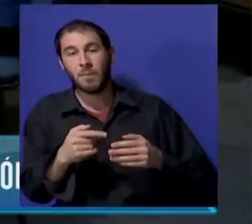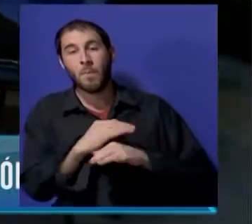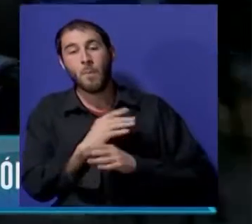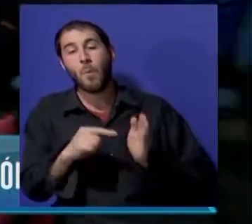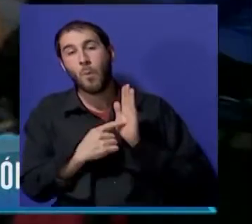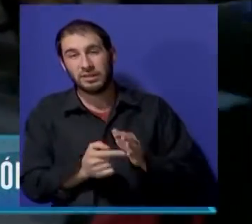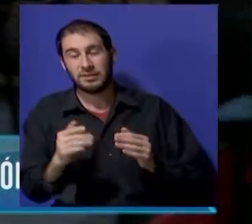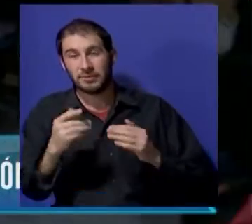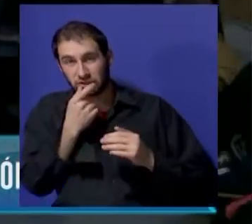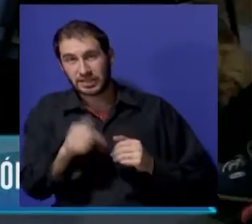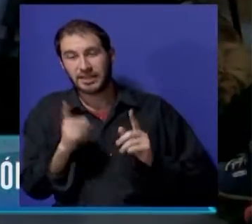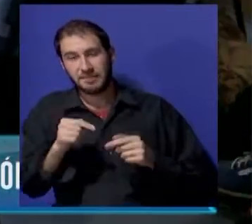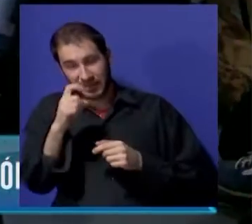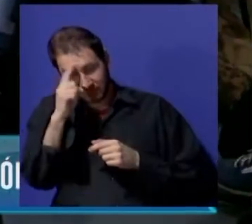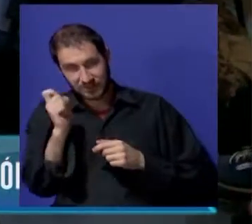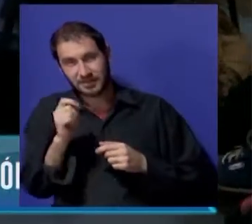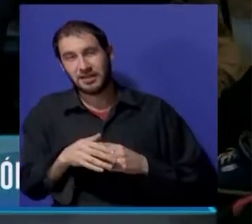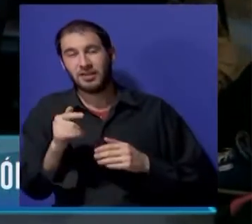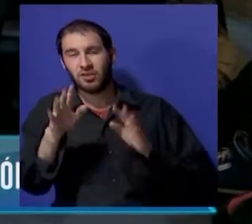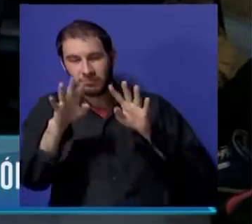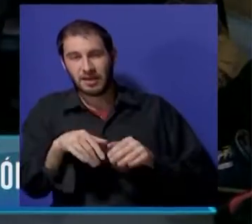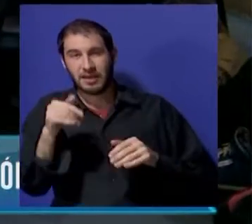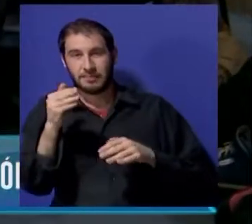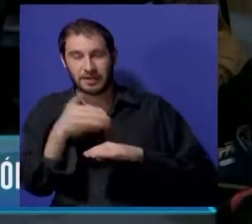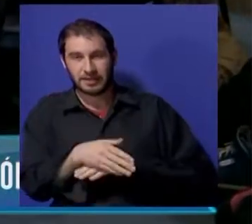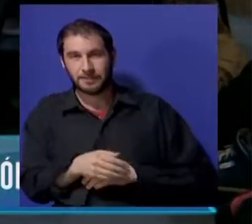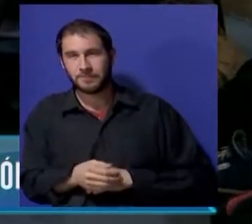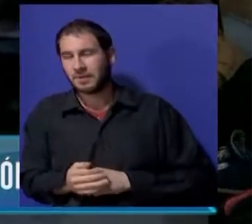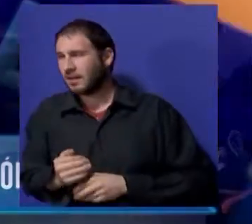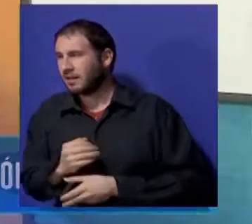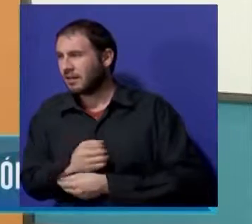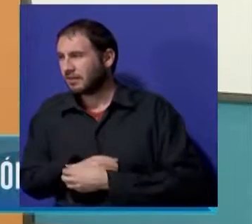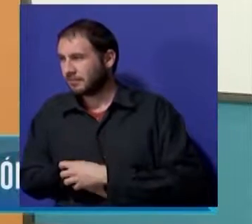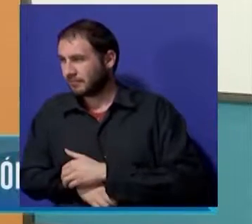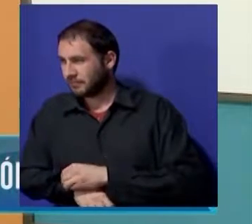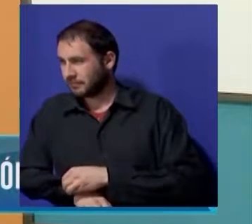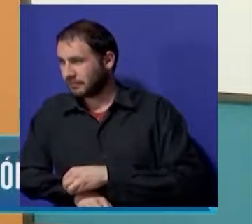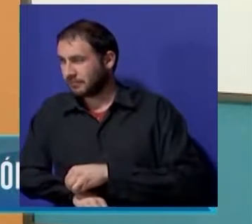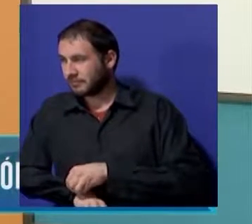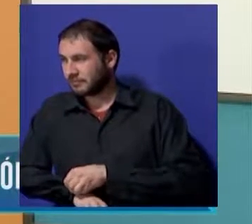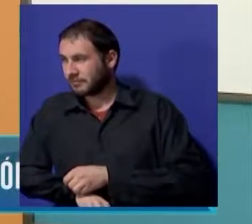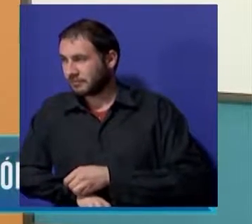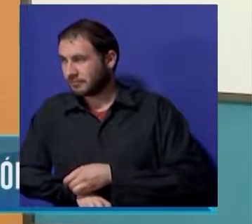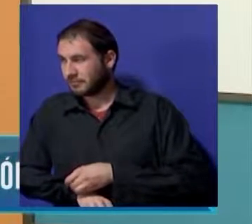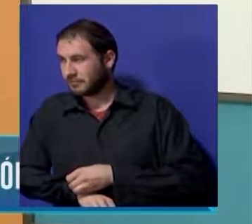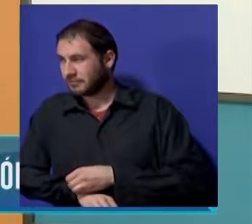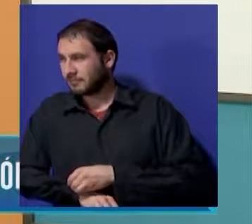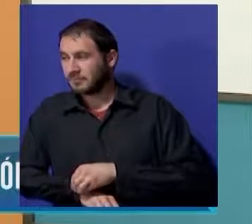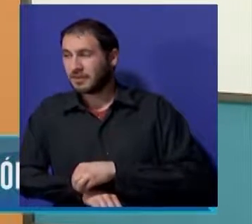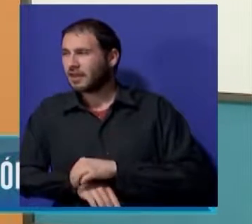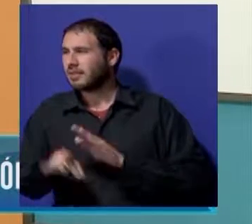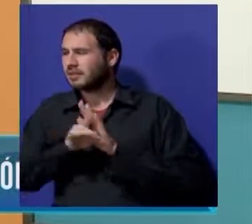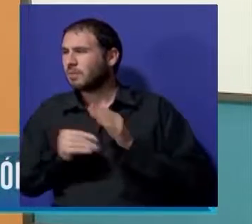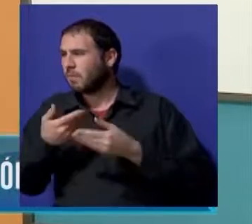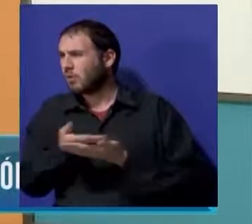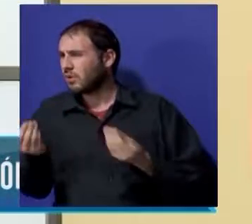nivel local como a nivel nacional dentro de la plataforma de chequeado. ¿Hay buena disponibilidad de datos públicos de estos organismos en la provincia de Mendoza? Eso